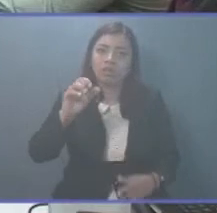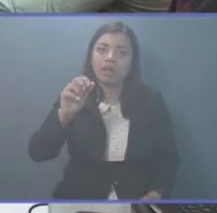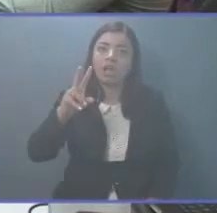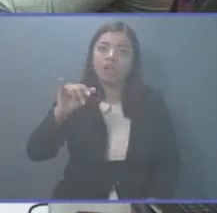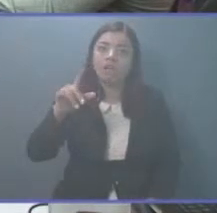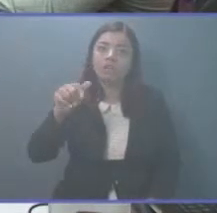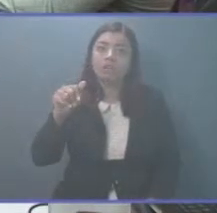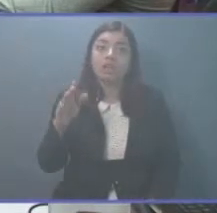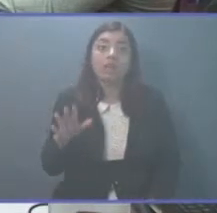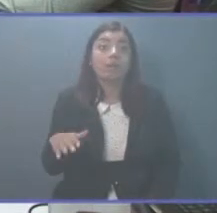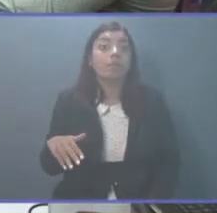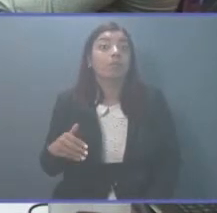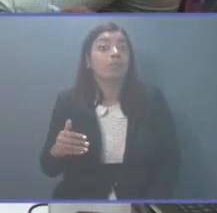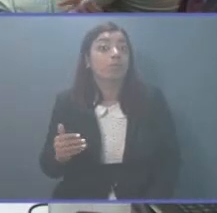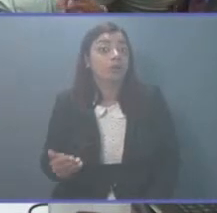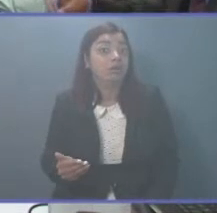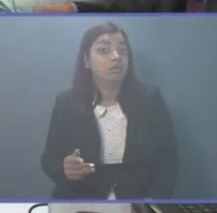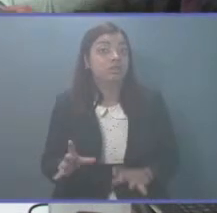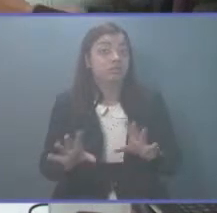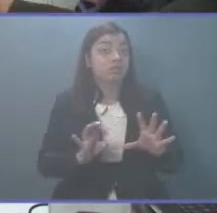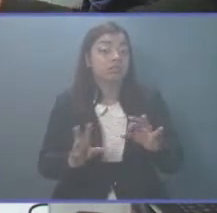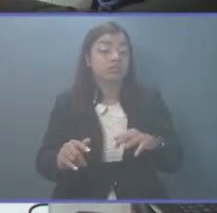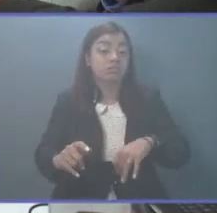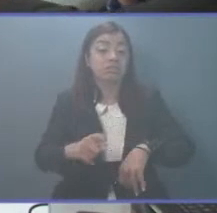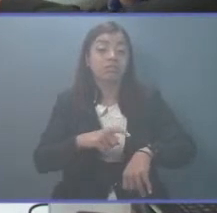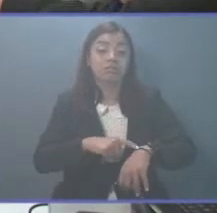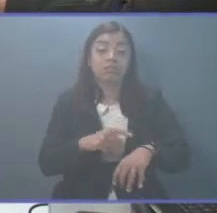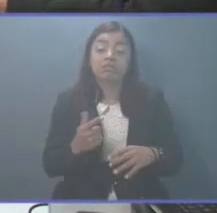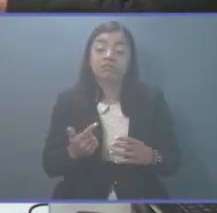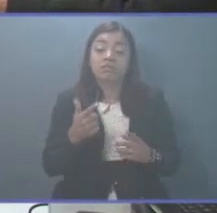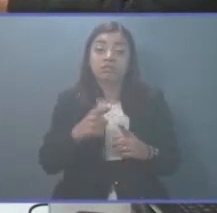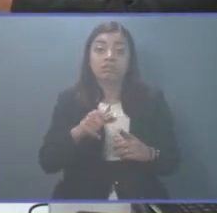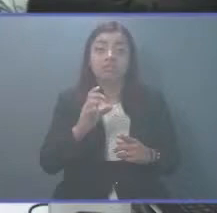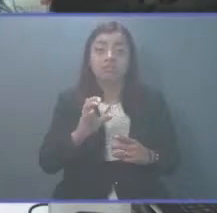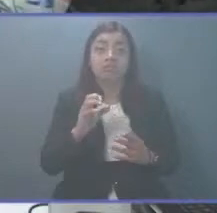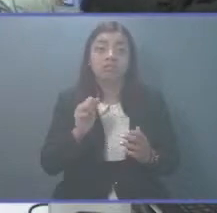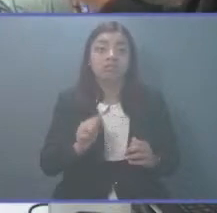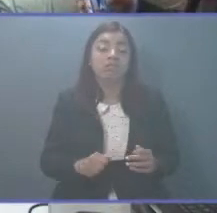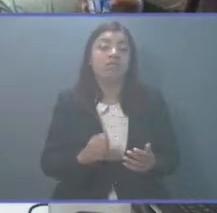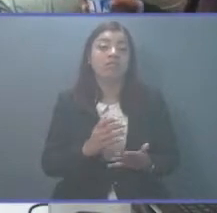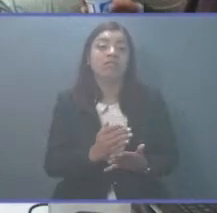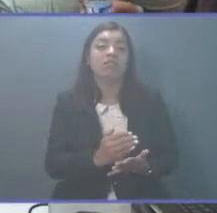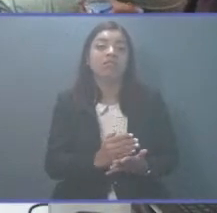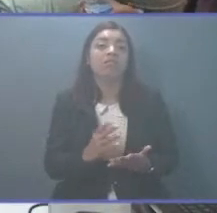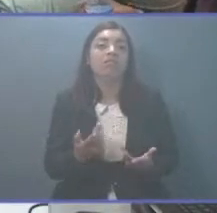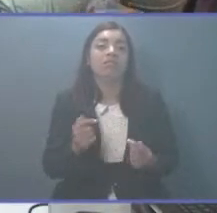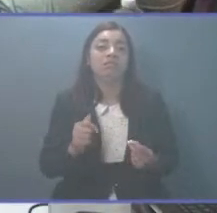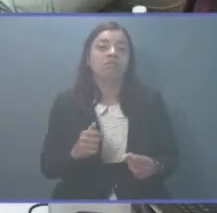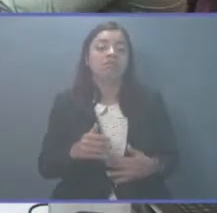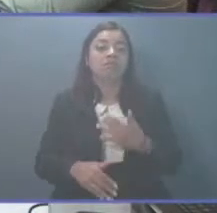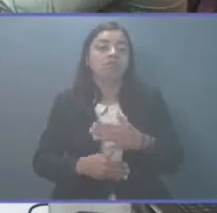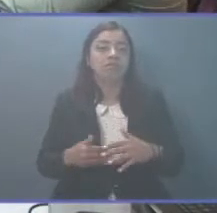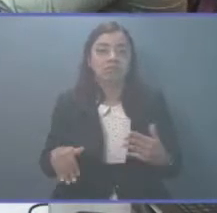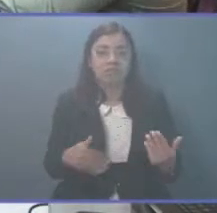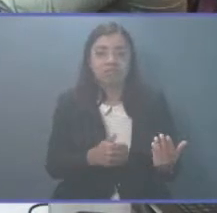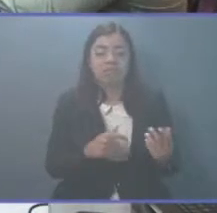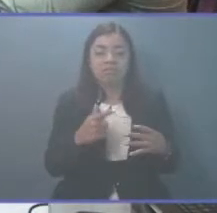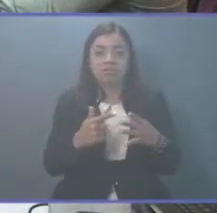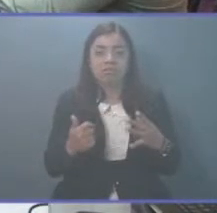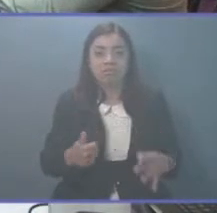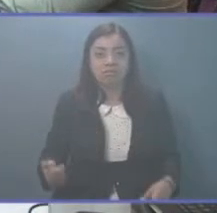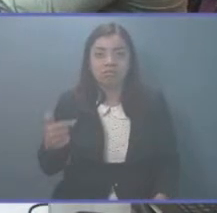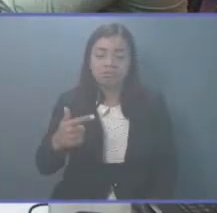qué? Porque puede que en un momento dado, en el C dice otorgamiento de fondos para operaciones encubiertas y entregas